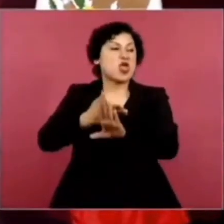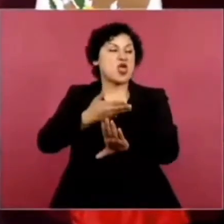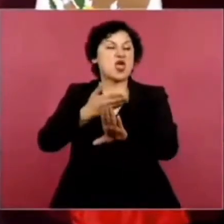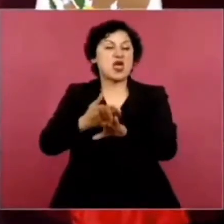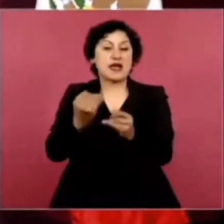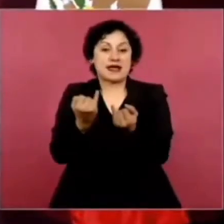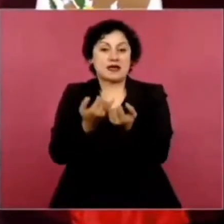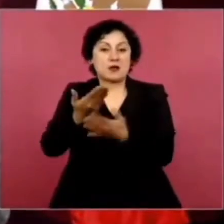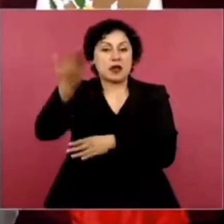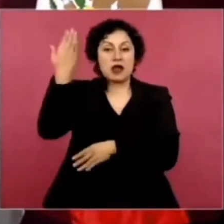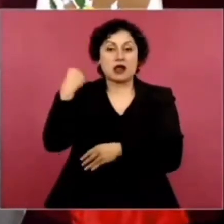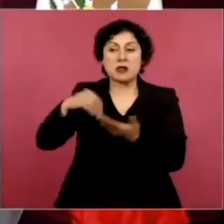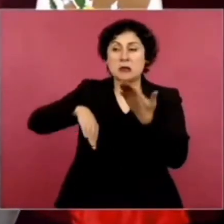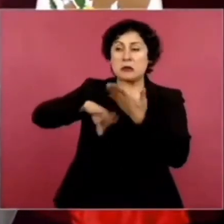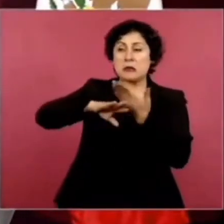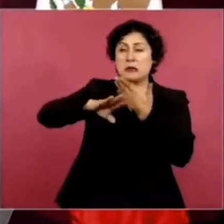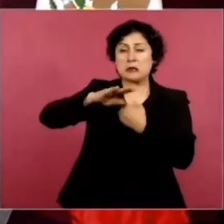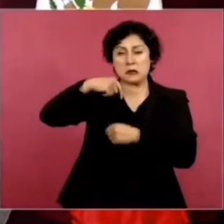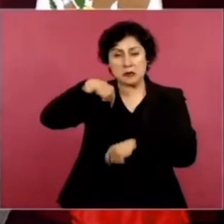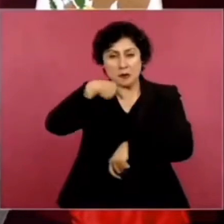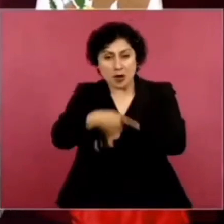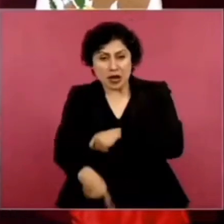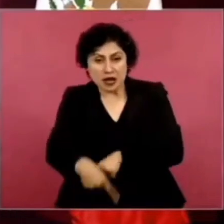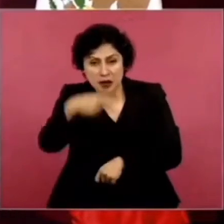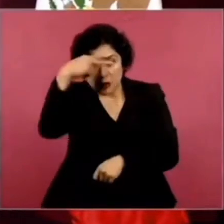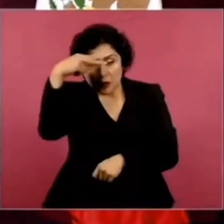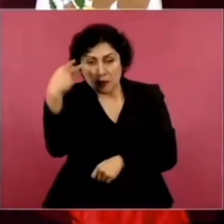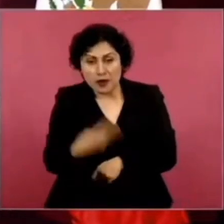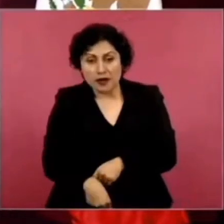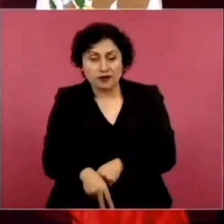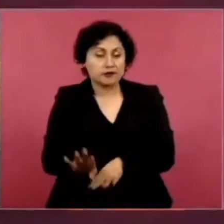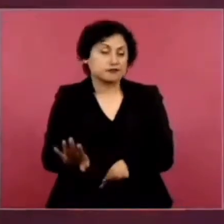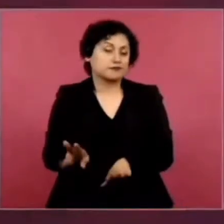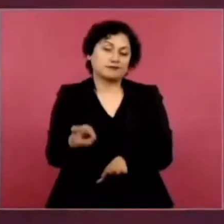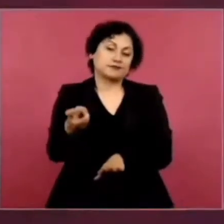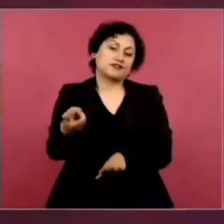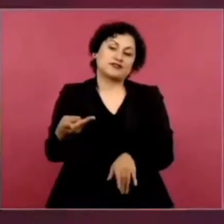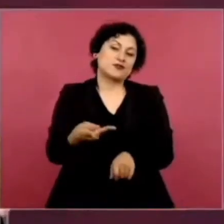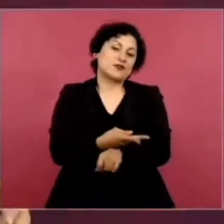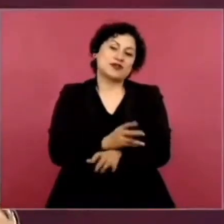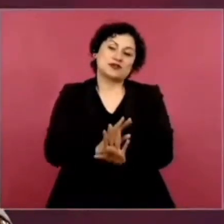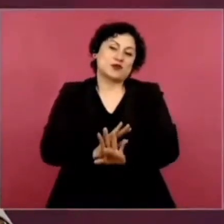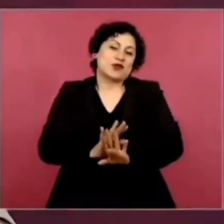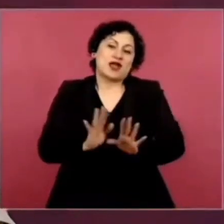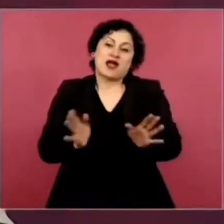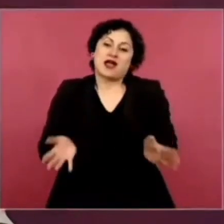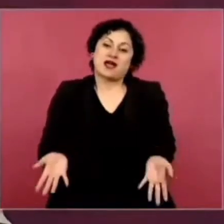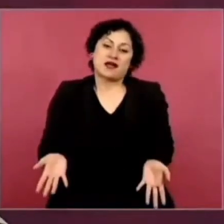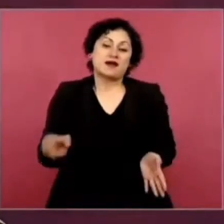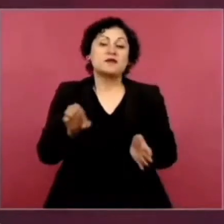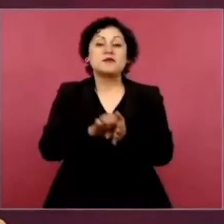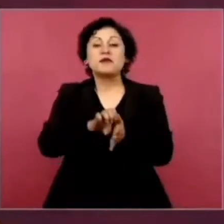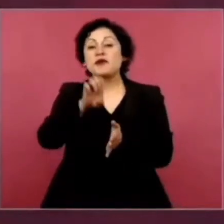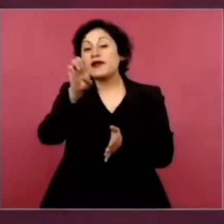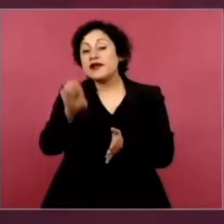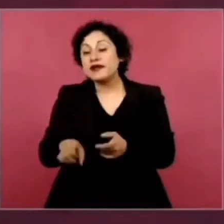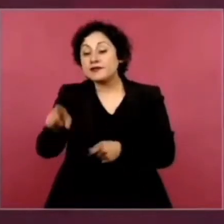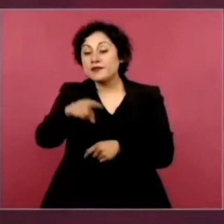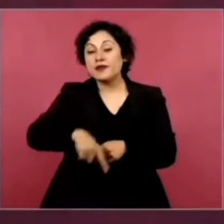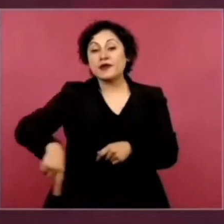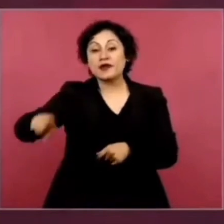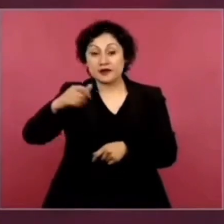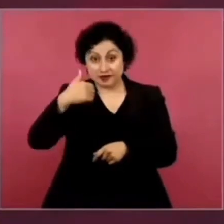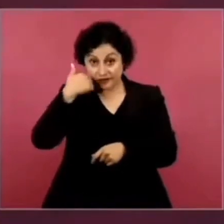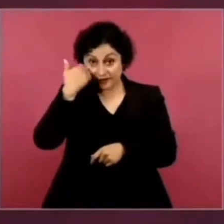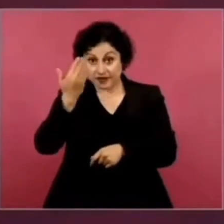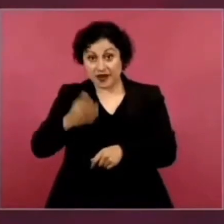ya pasó. No van a decir que quienes son candidatos de la oposición